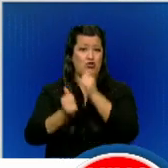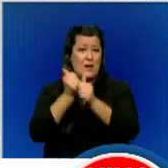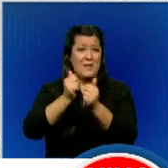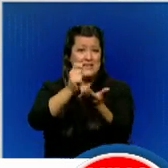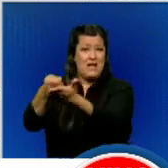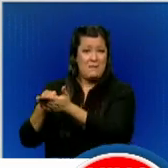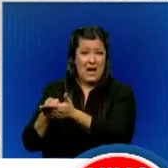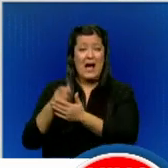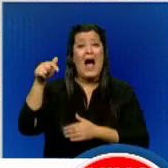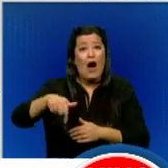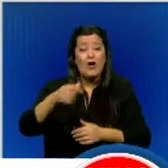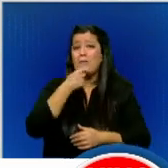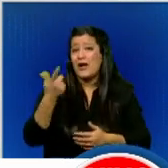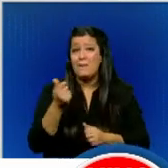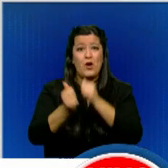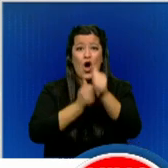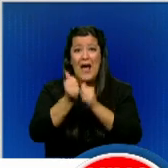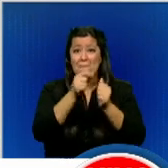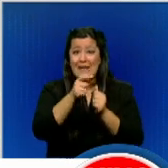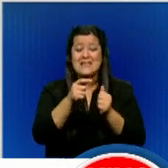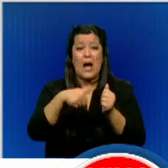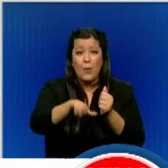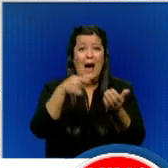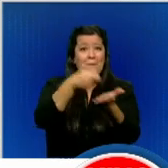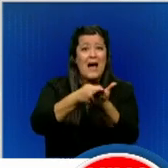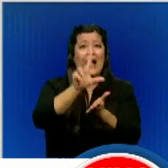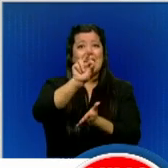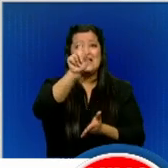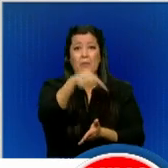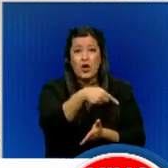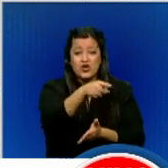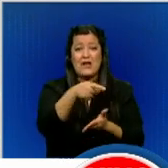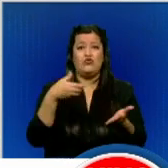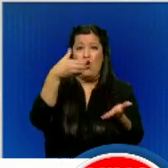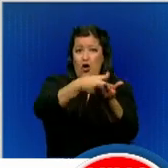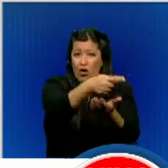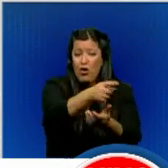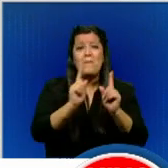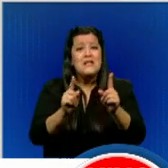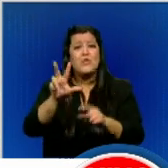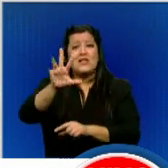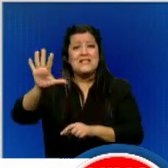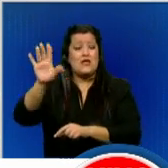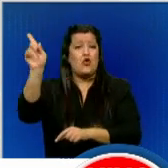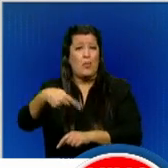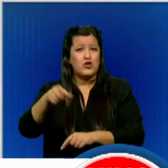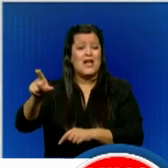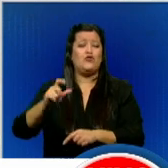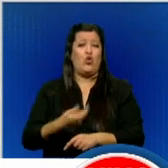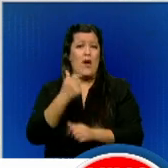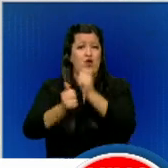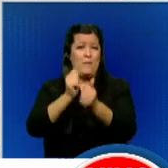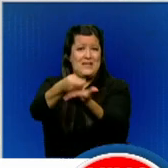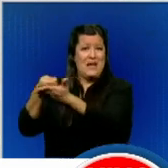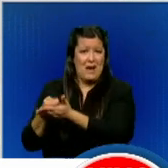ahora esa empresa va a pagar 30 por ciento de reinversión de utilidades y el mismo 35 por ciento una distribución de videos no quiere decir